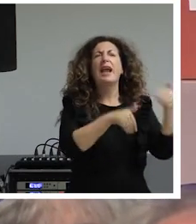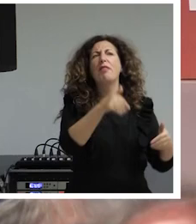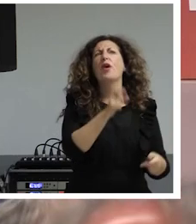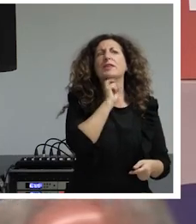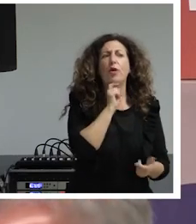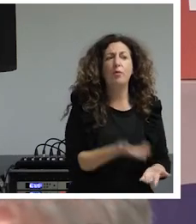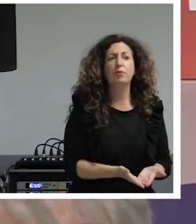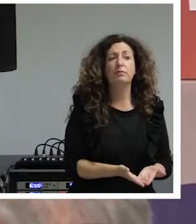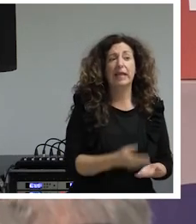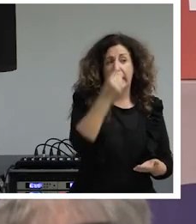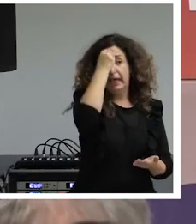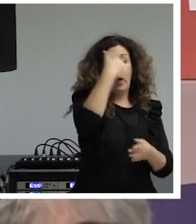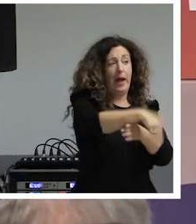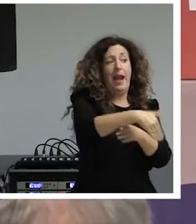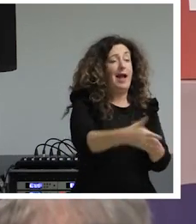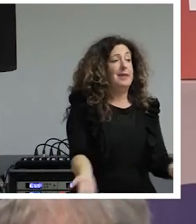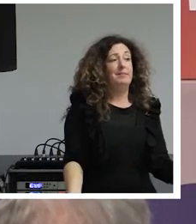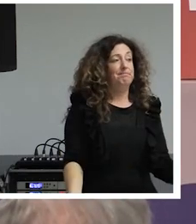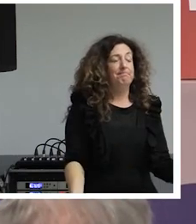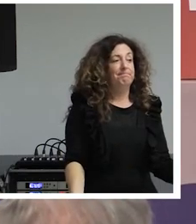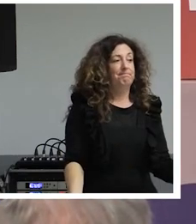eh que también hay que decirlo entonces